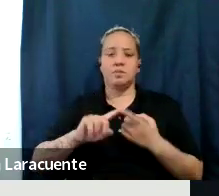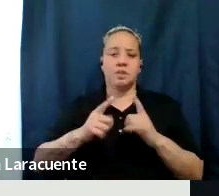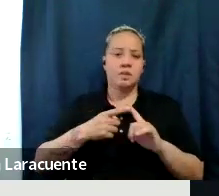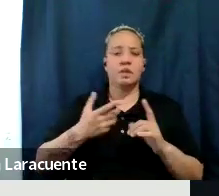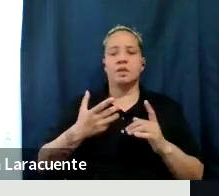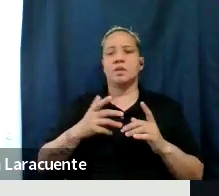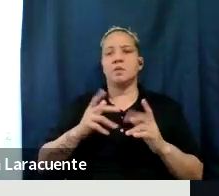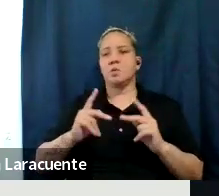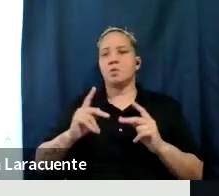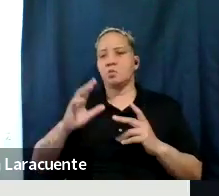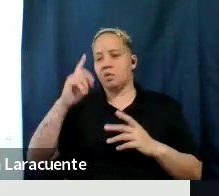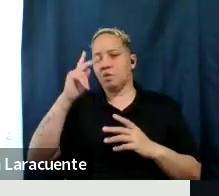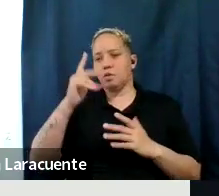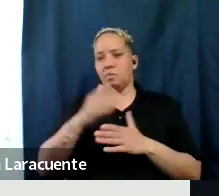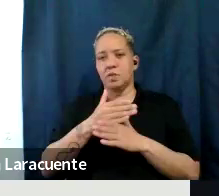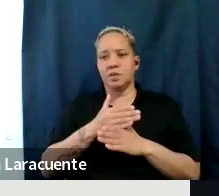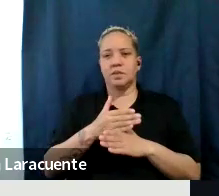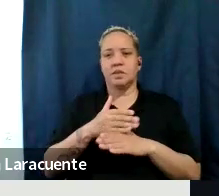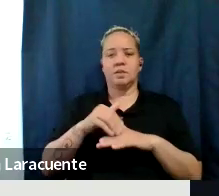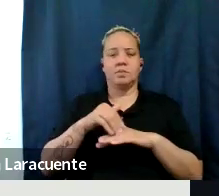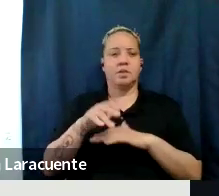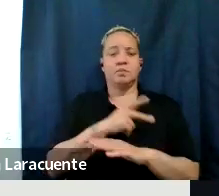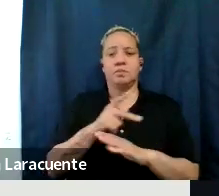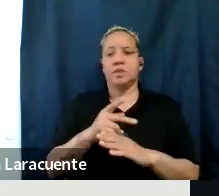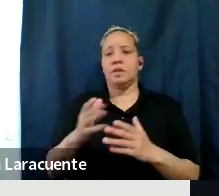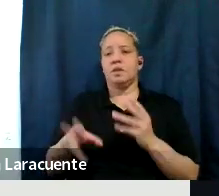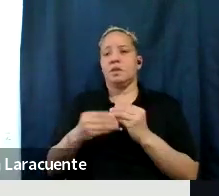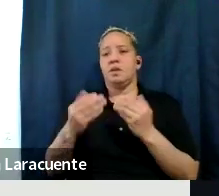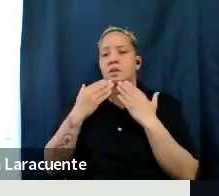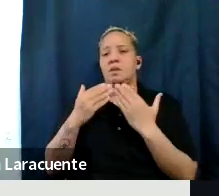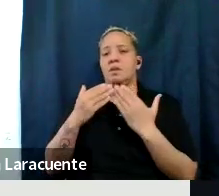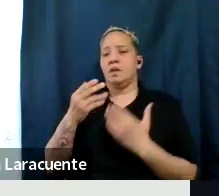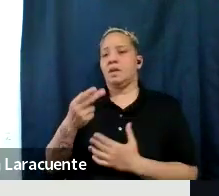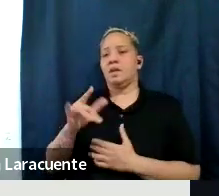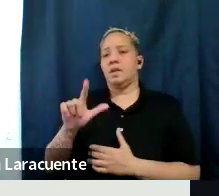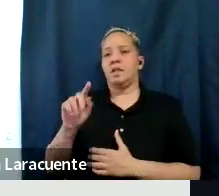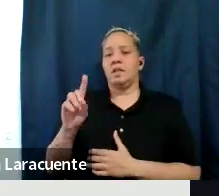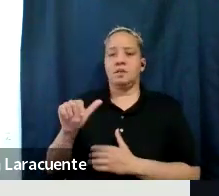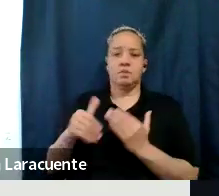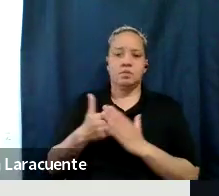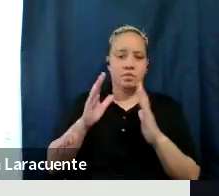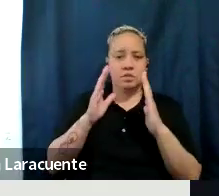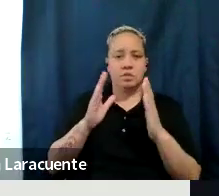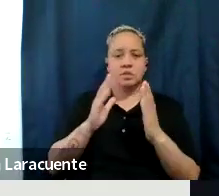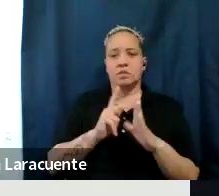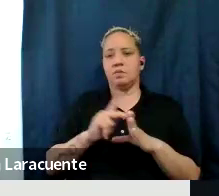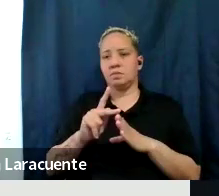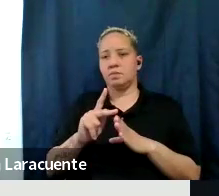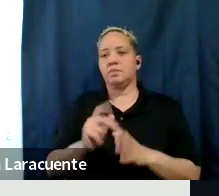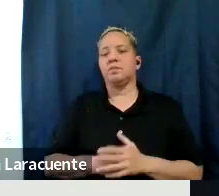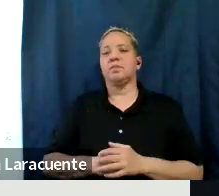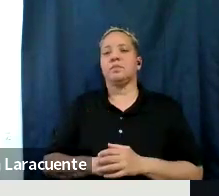¿verdad? Y quiero mandar, pues sí, aparte de agradecerte, Hilda, todas tus atenciones y tu profesionalidad